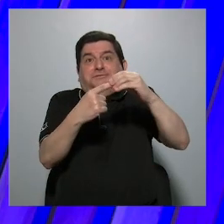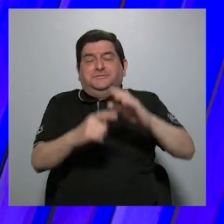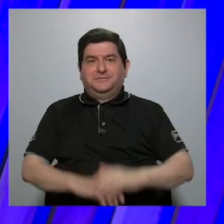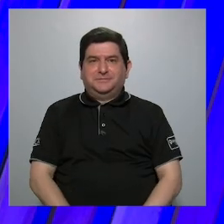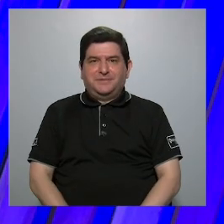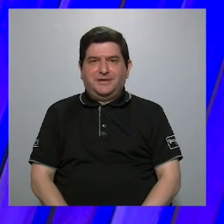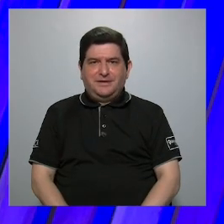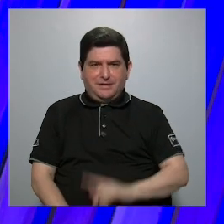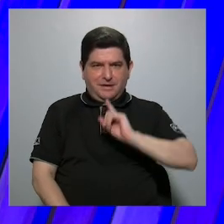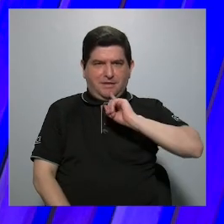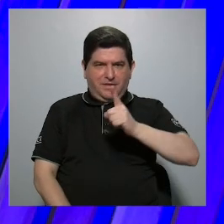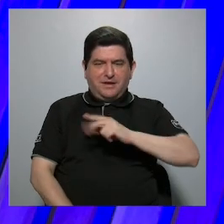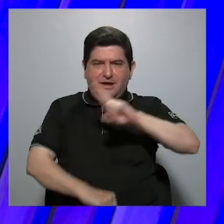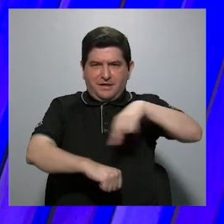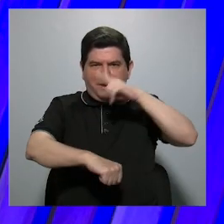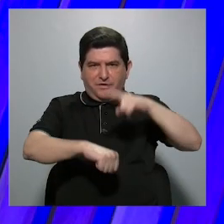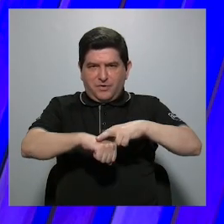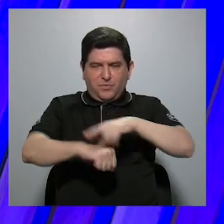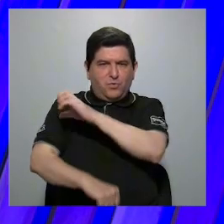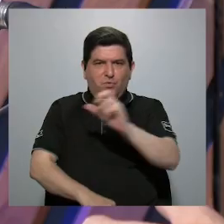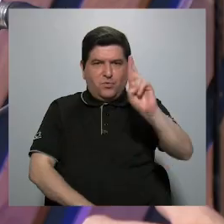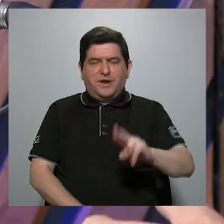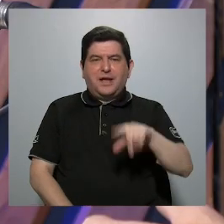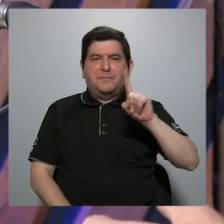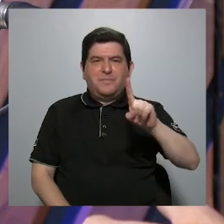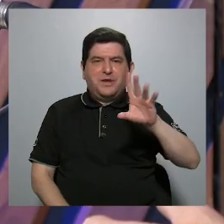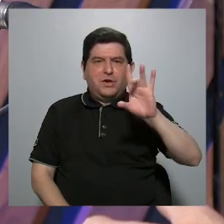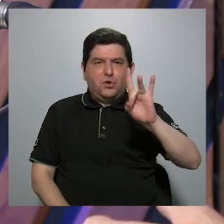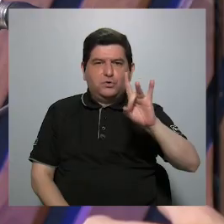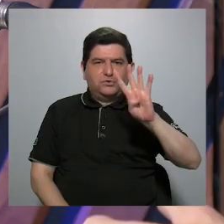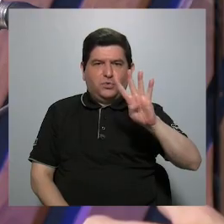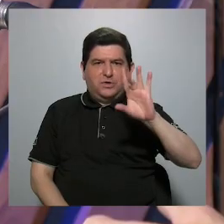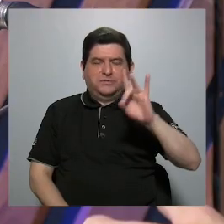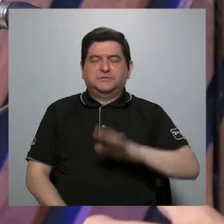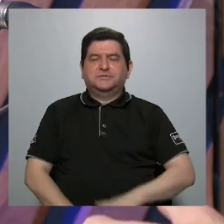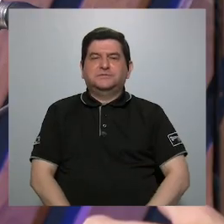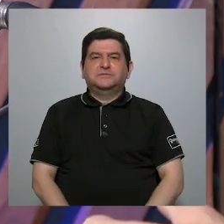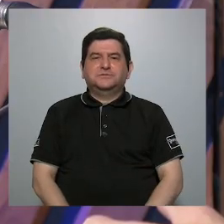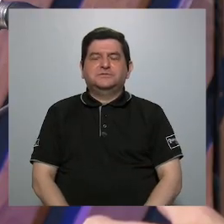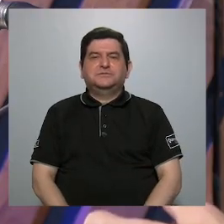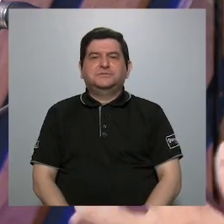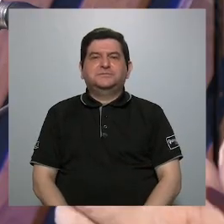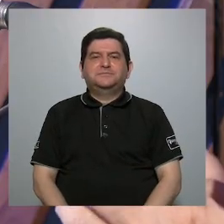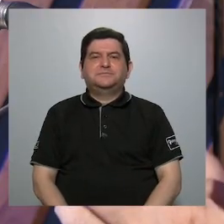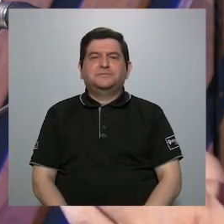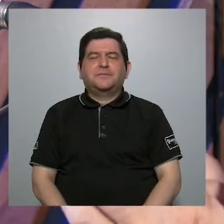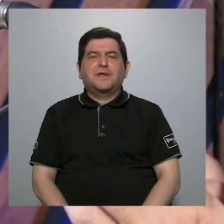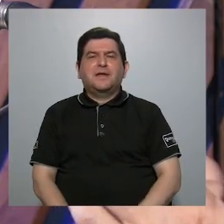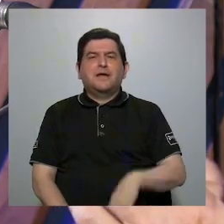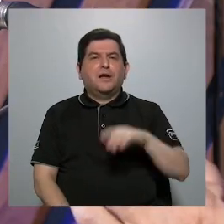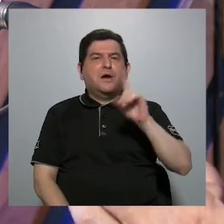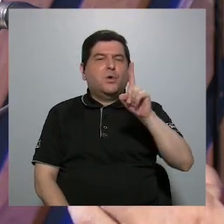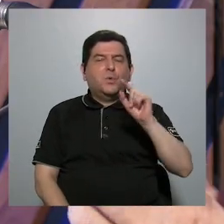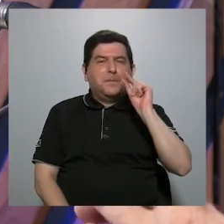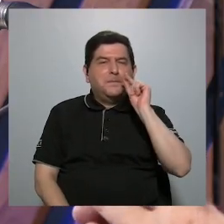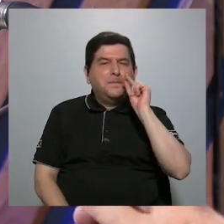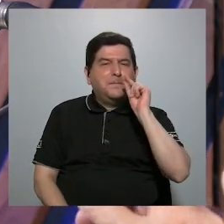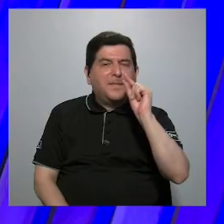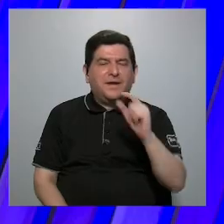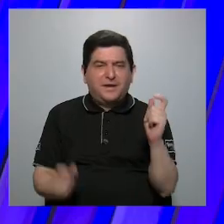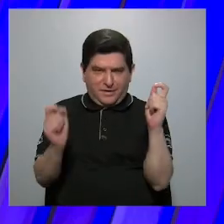que fue la proclamación de la República de Costa Rica en 1848. Y un pequeño detalle